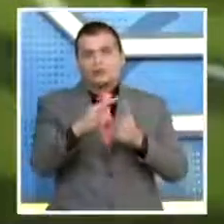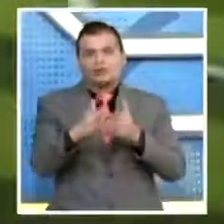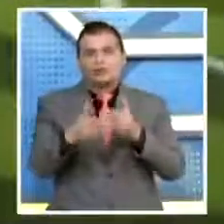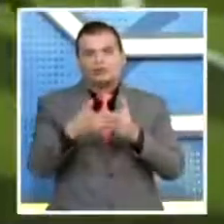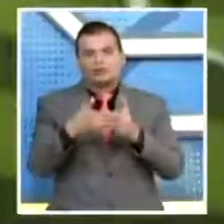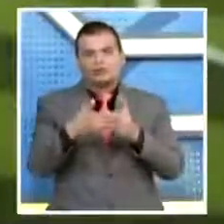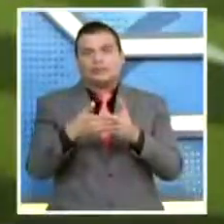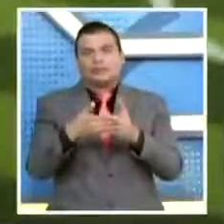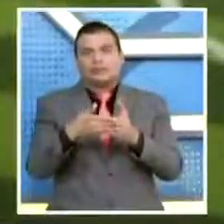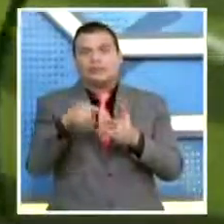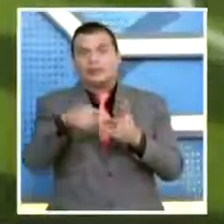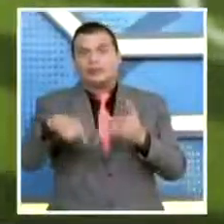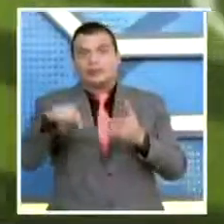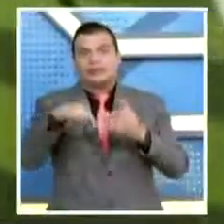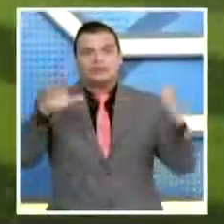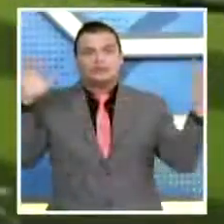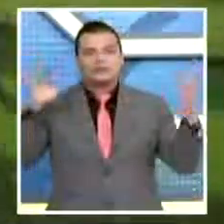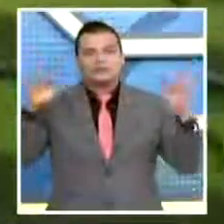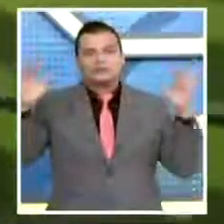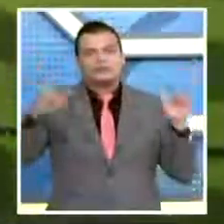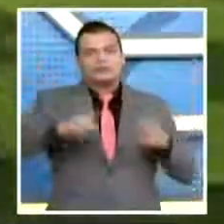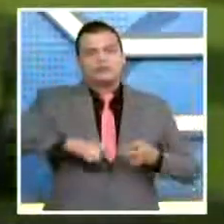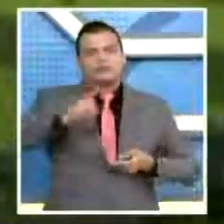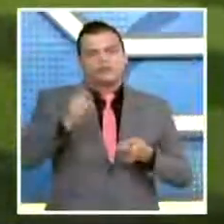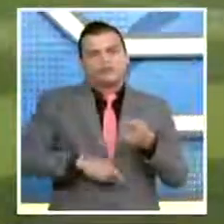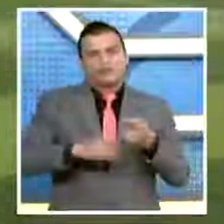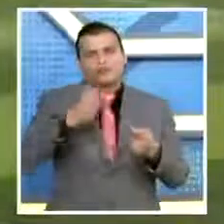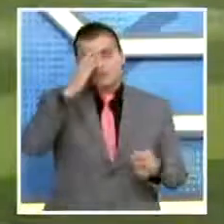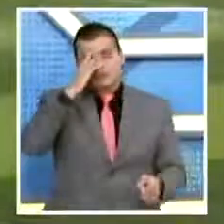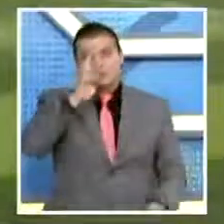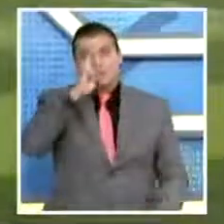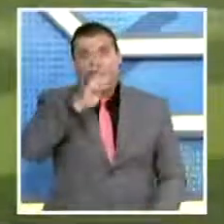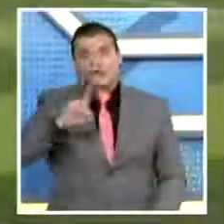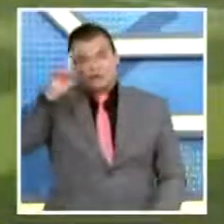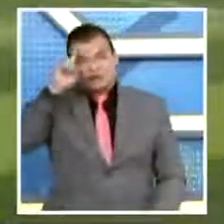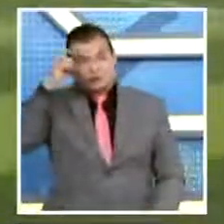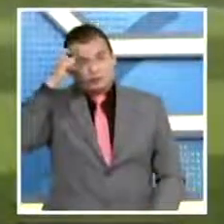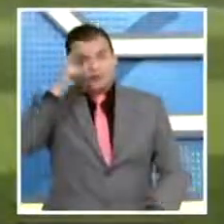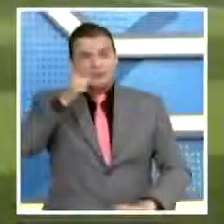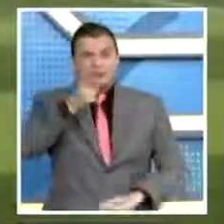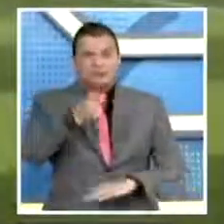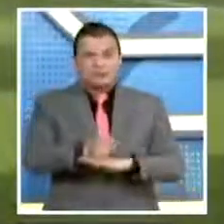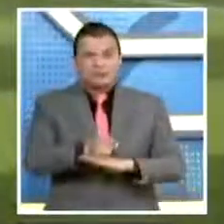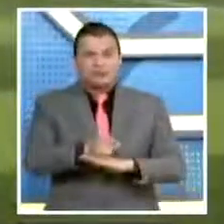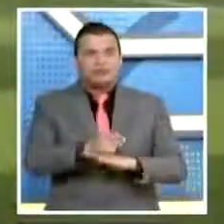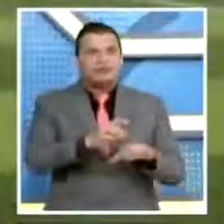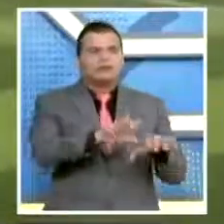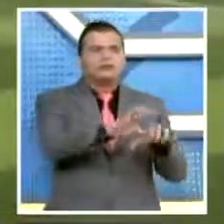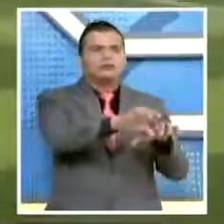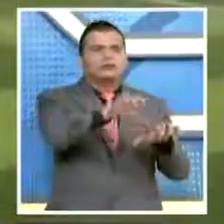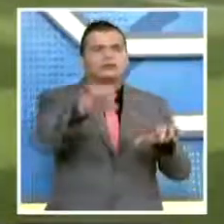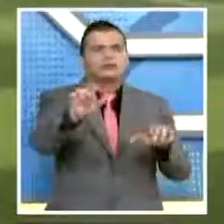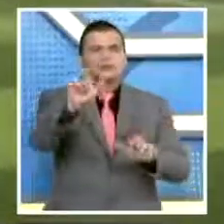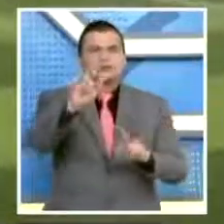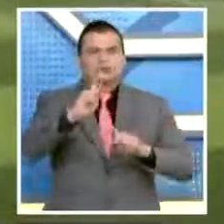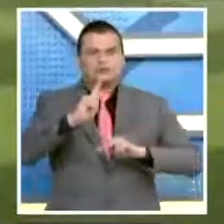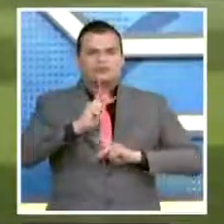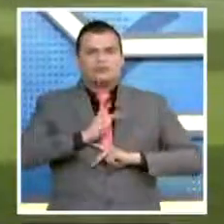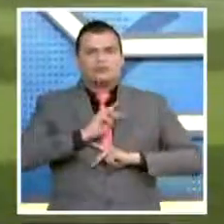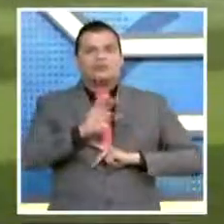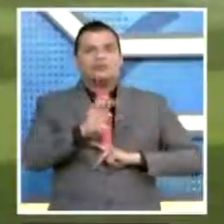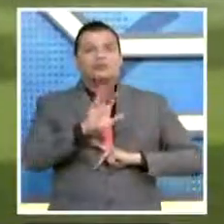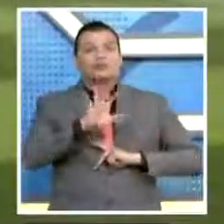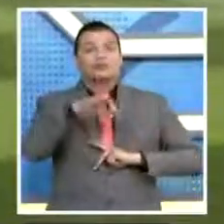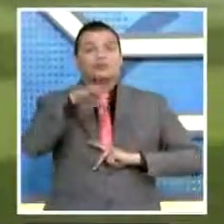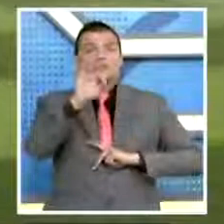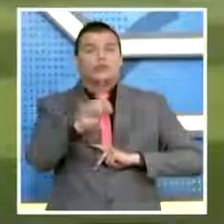que prohíbe bentos con la aglomeración de público el 95 por ciento de nosotros los propietarios pagamos rentas